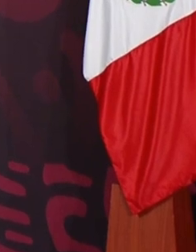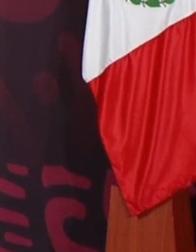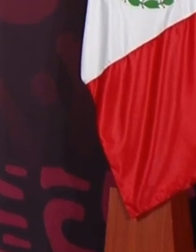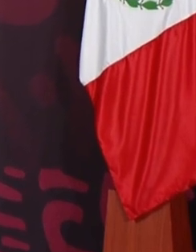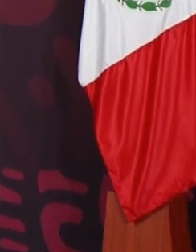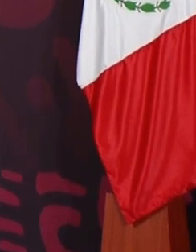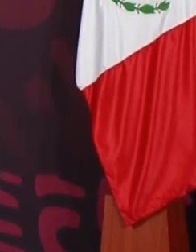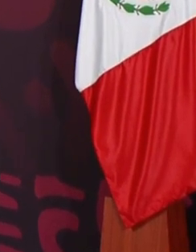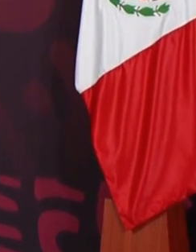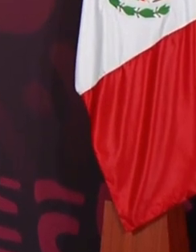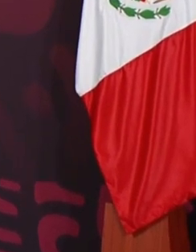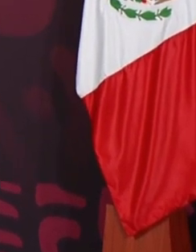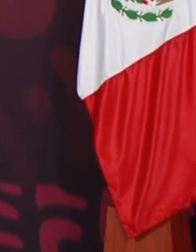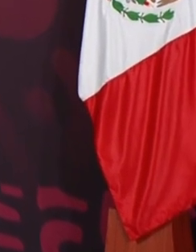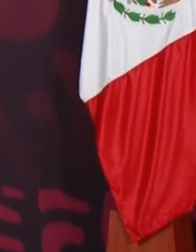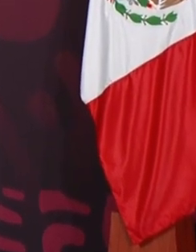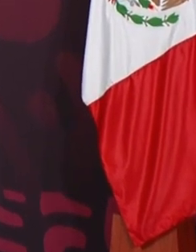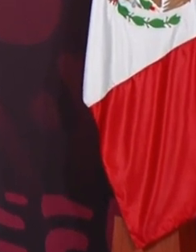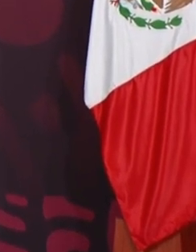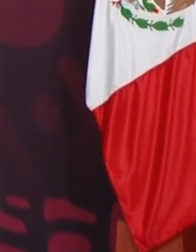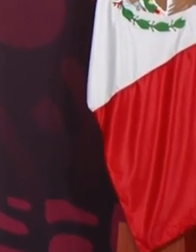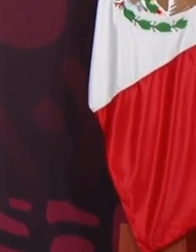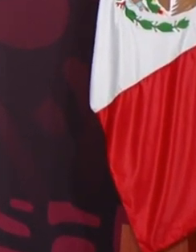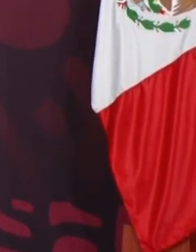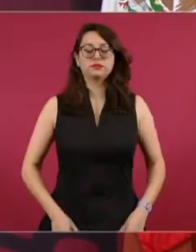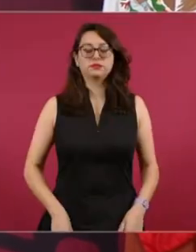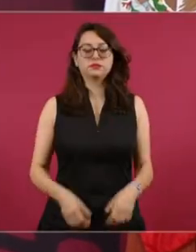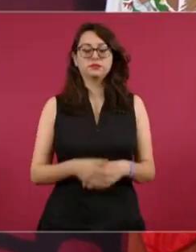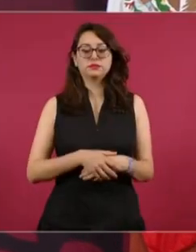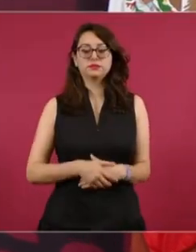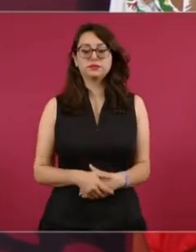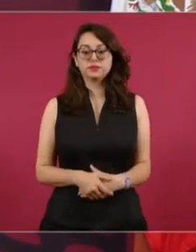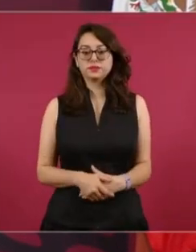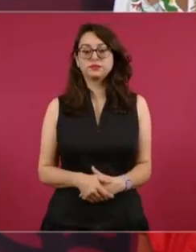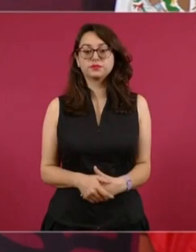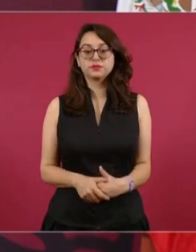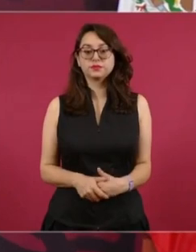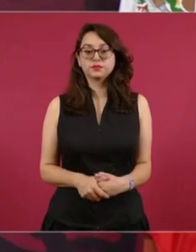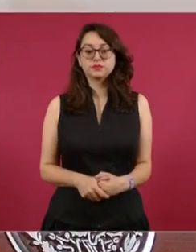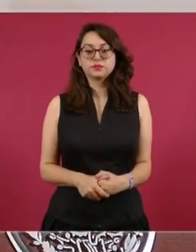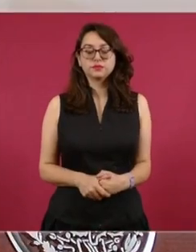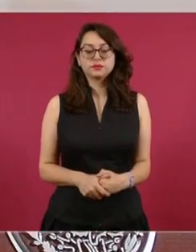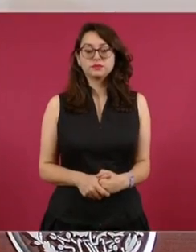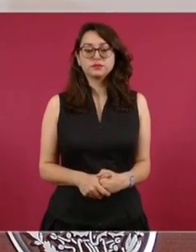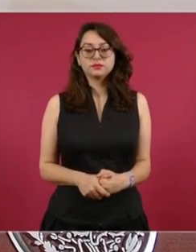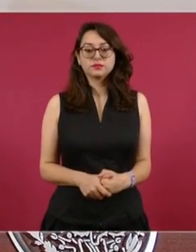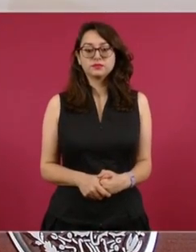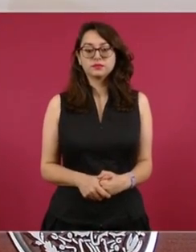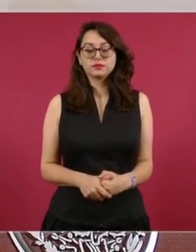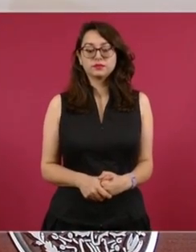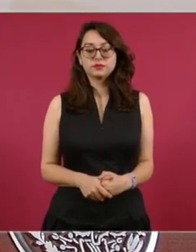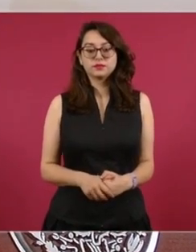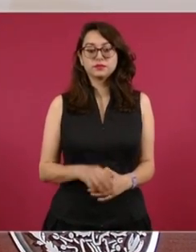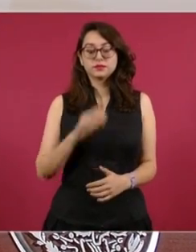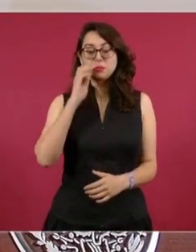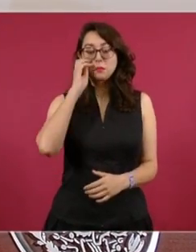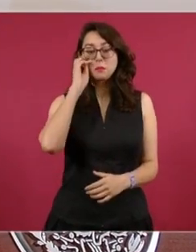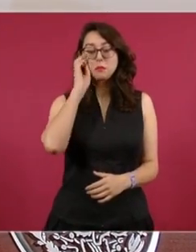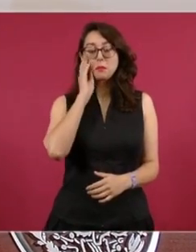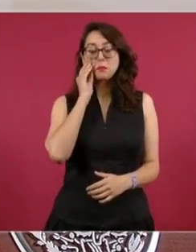sería pagar 140,000 millones hacia adelante, y es mucho. Son